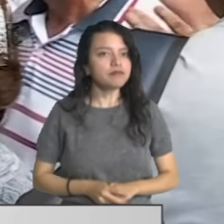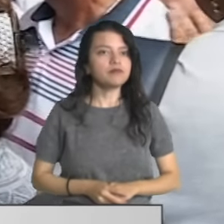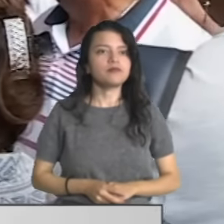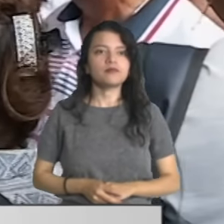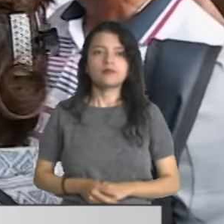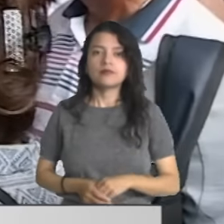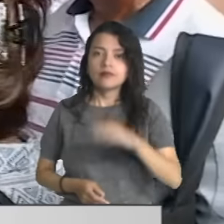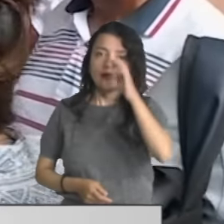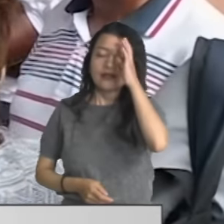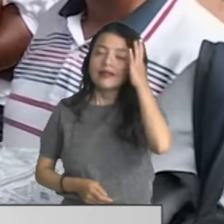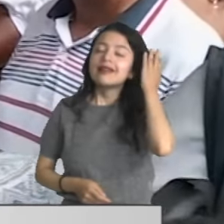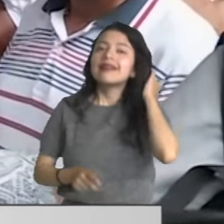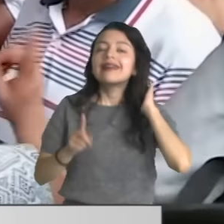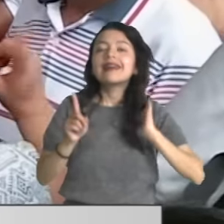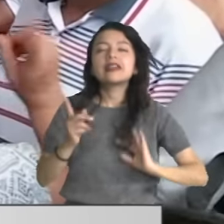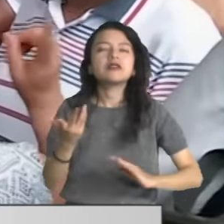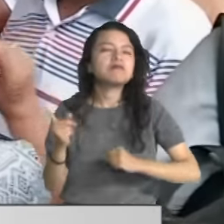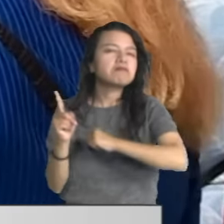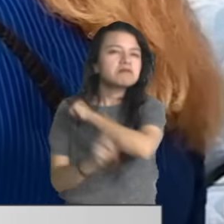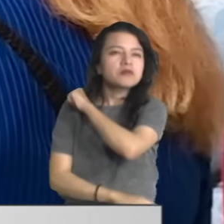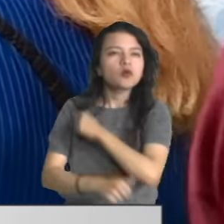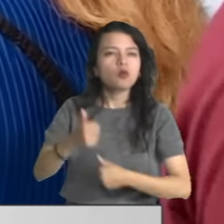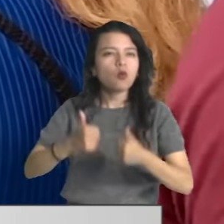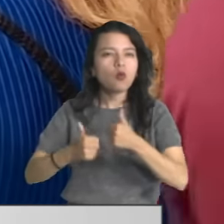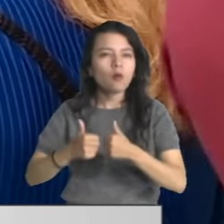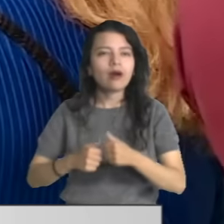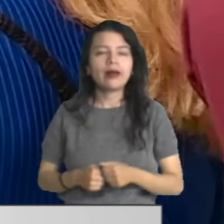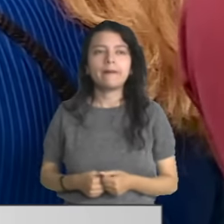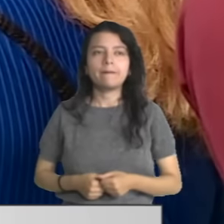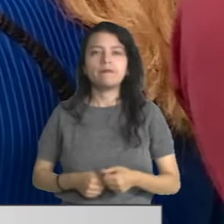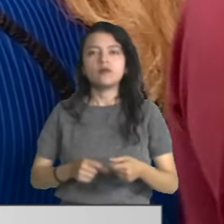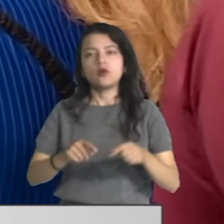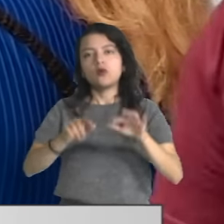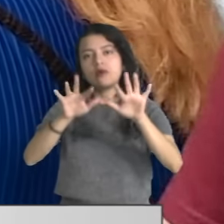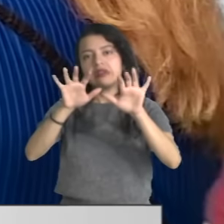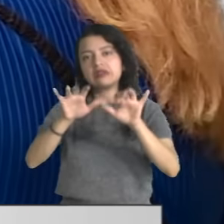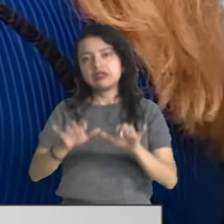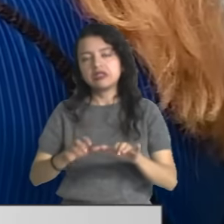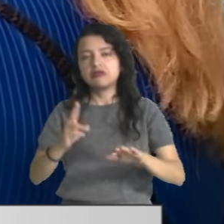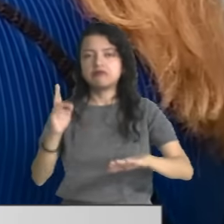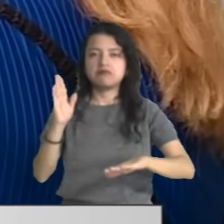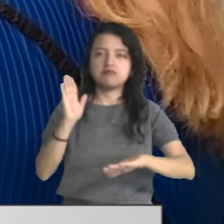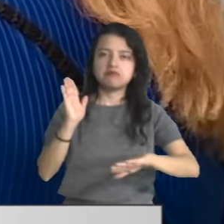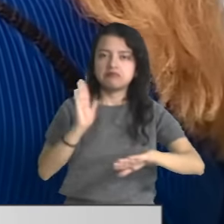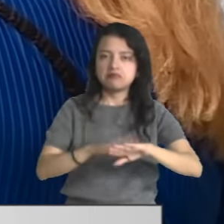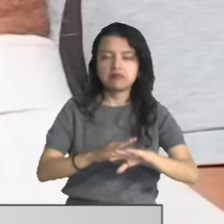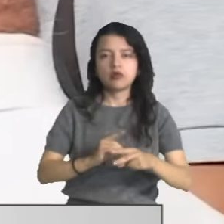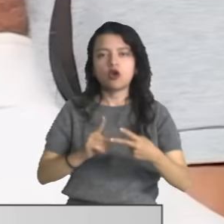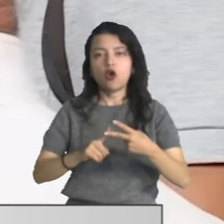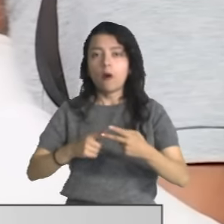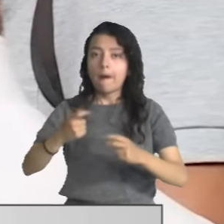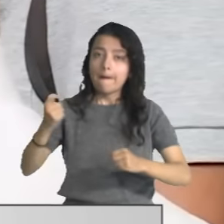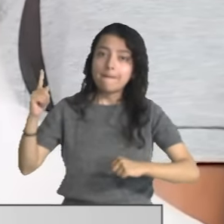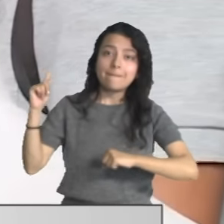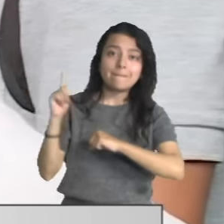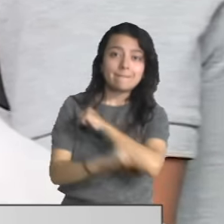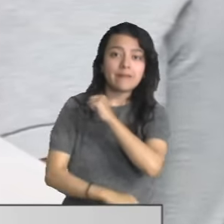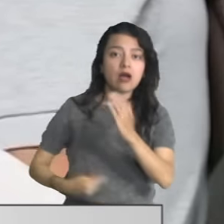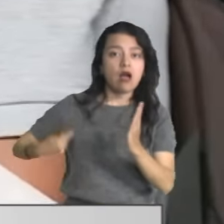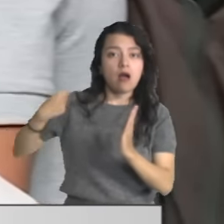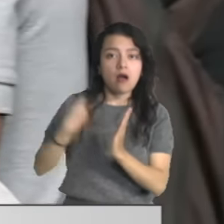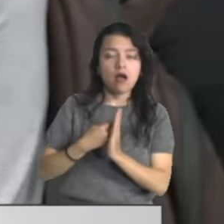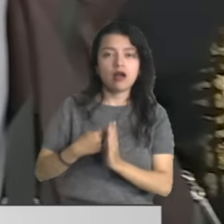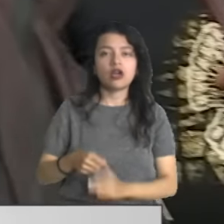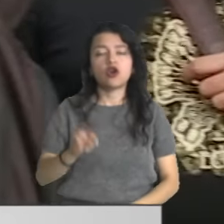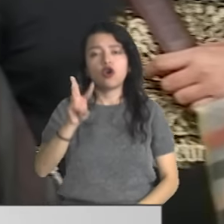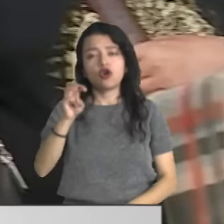Entre algunas de las sanciones que podría recibir la FIDU Previsora está una amonestación por escrito, multas incluso, que podrían llegar a los 8.000 salarios mínimos